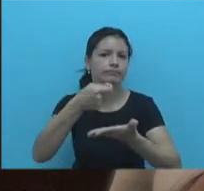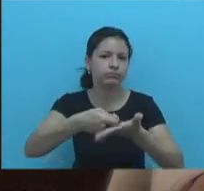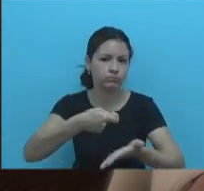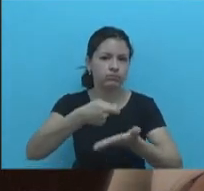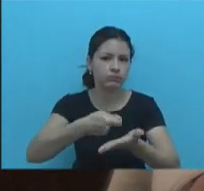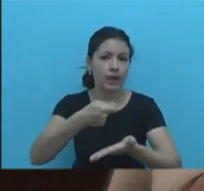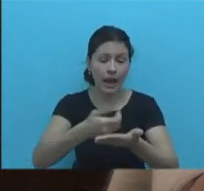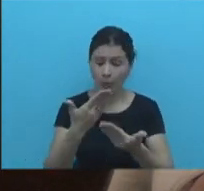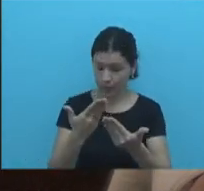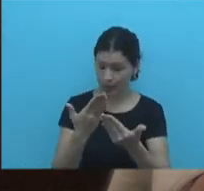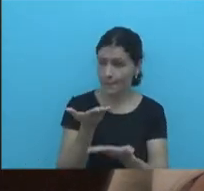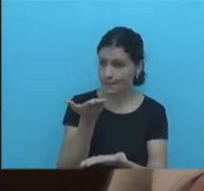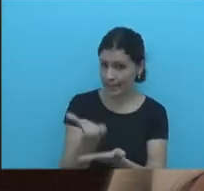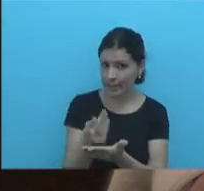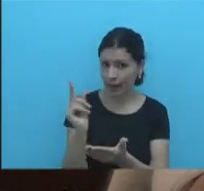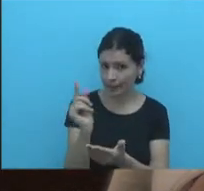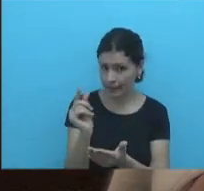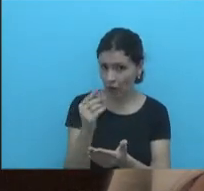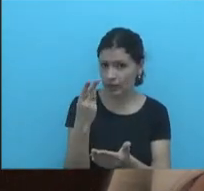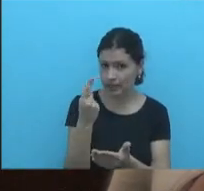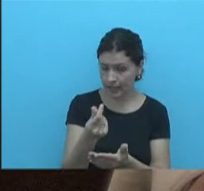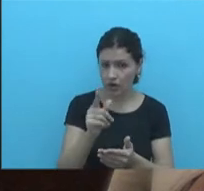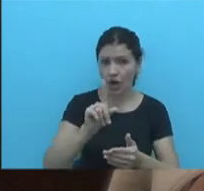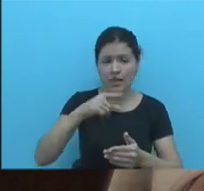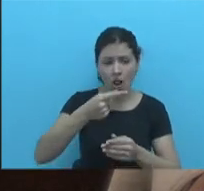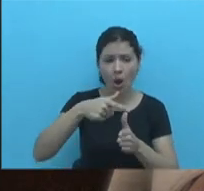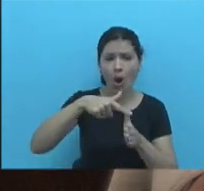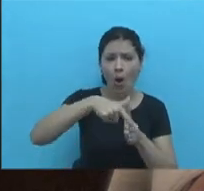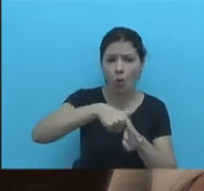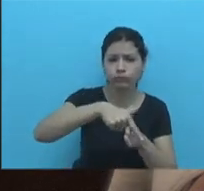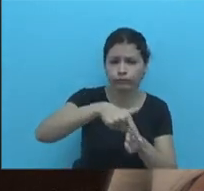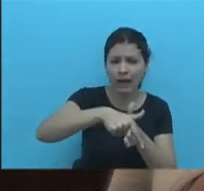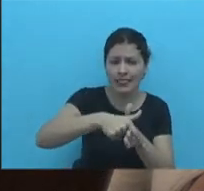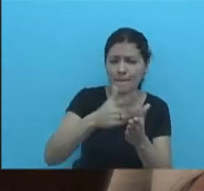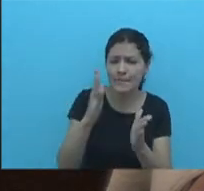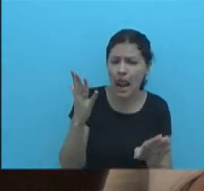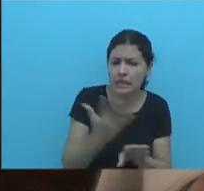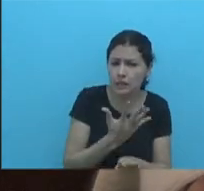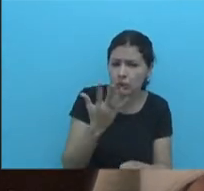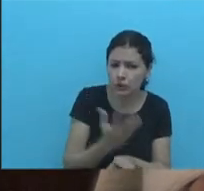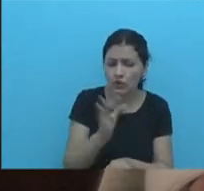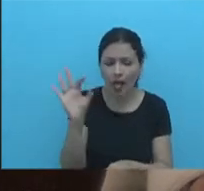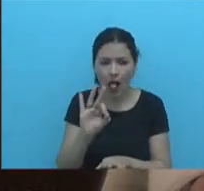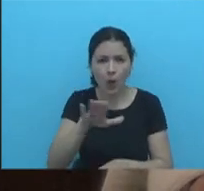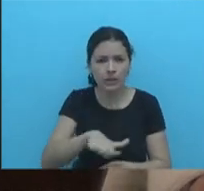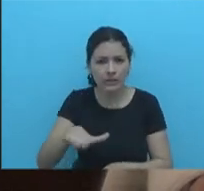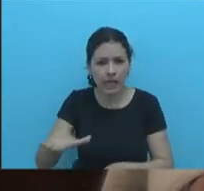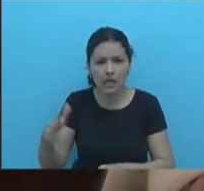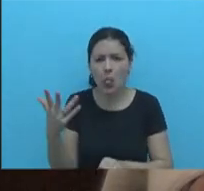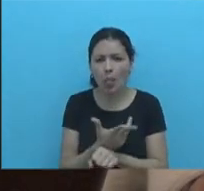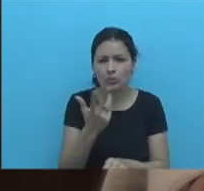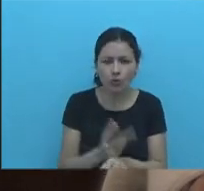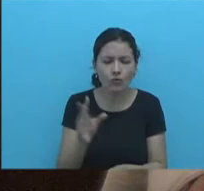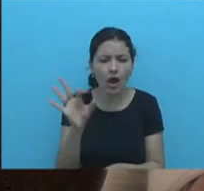puedan solicitar eso y que los animales no sufran siguiendo con el maltrato y que los chicos tampoco no aprendan a temprana